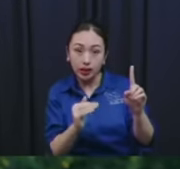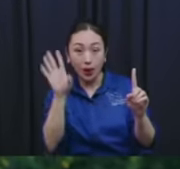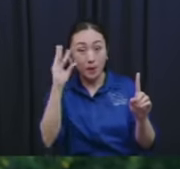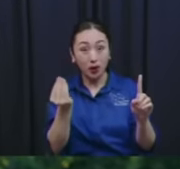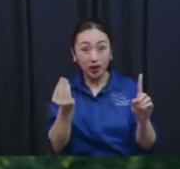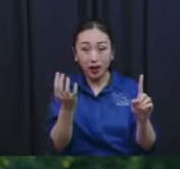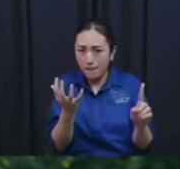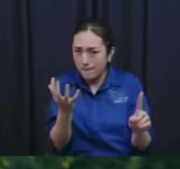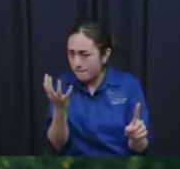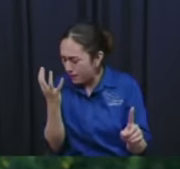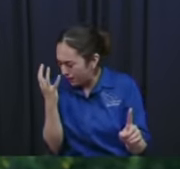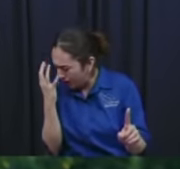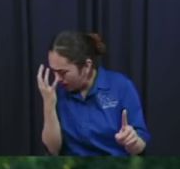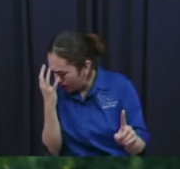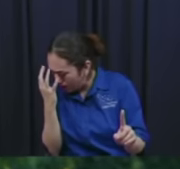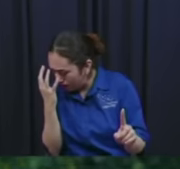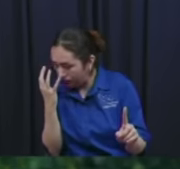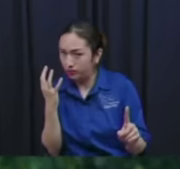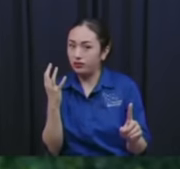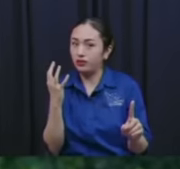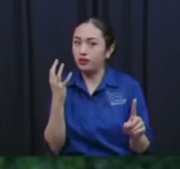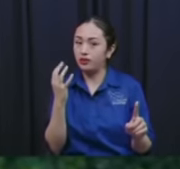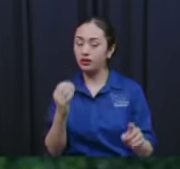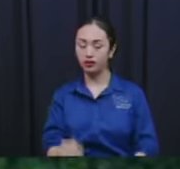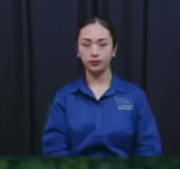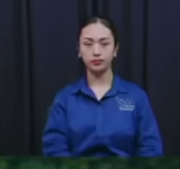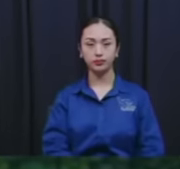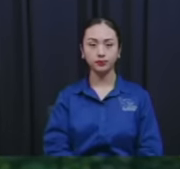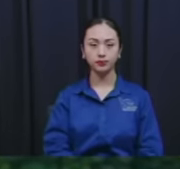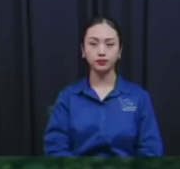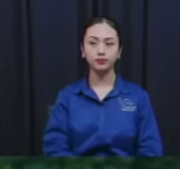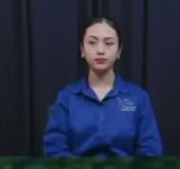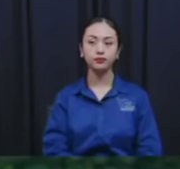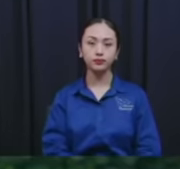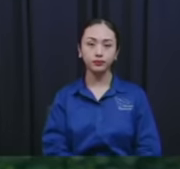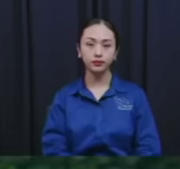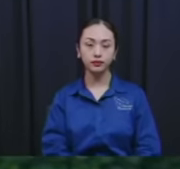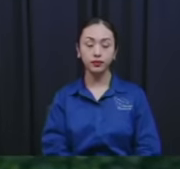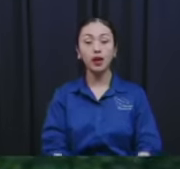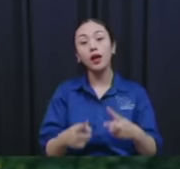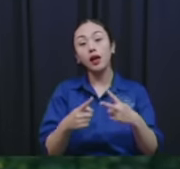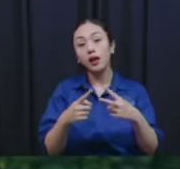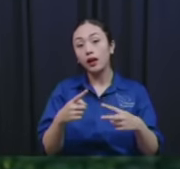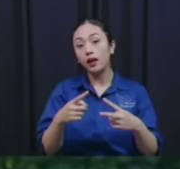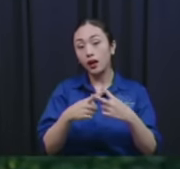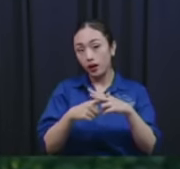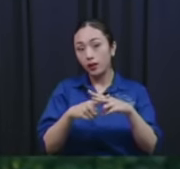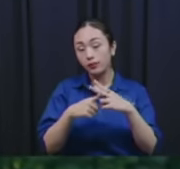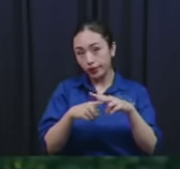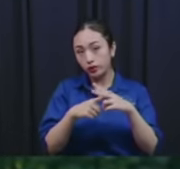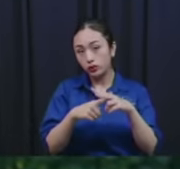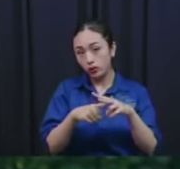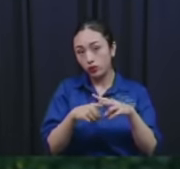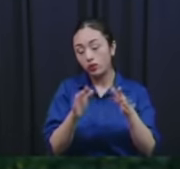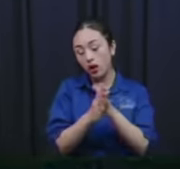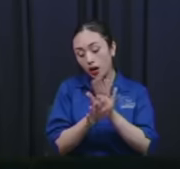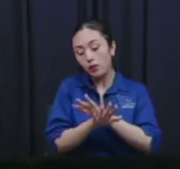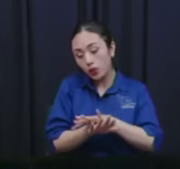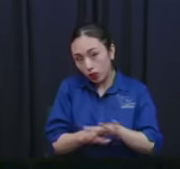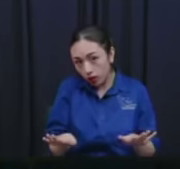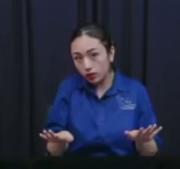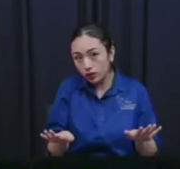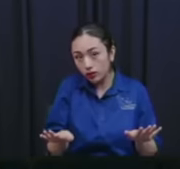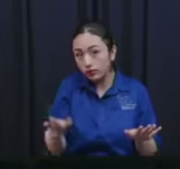pecó lo sacaron del huerto empezó a morir Ah Dejó de ser